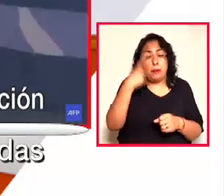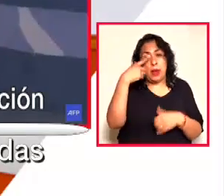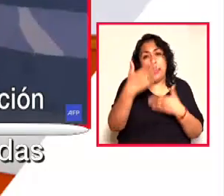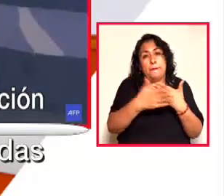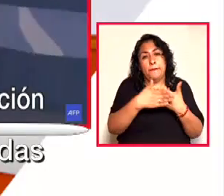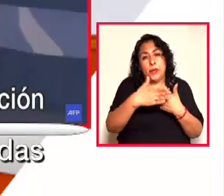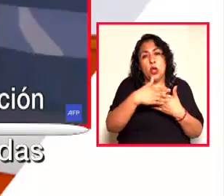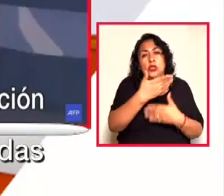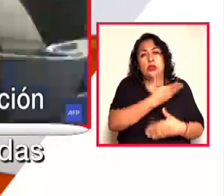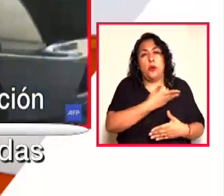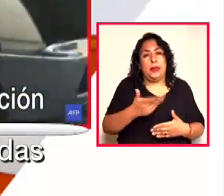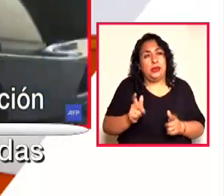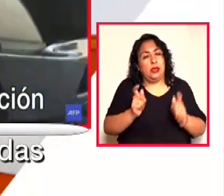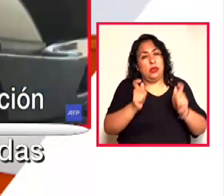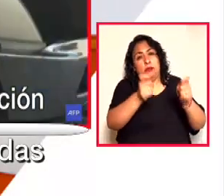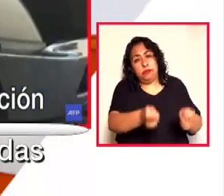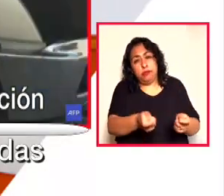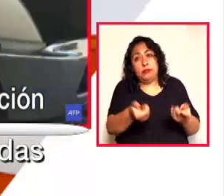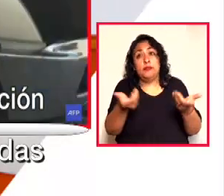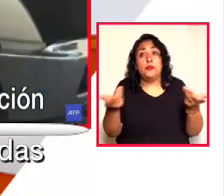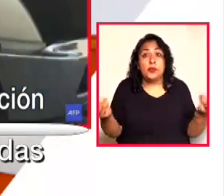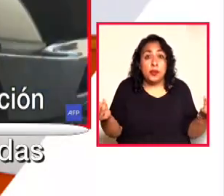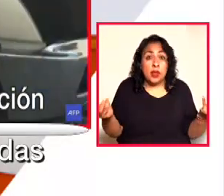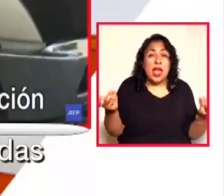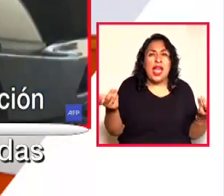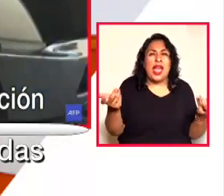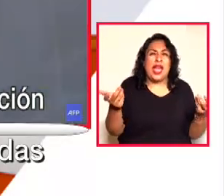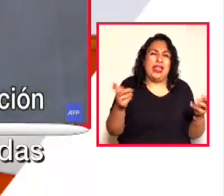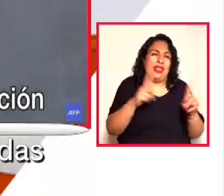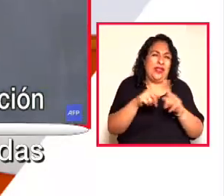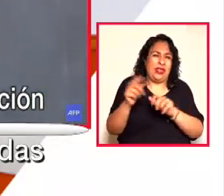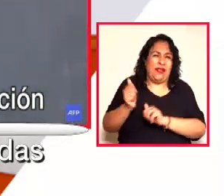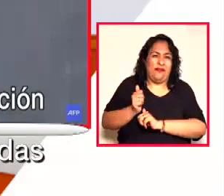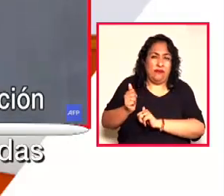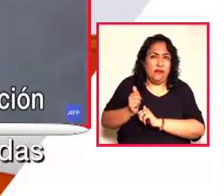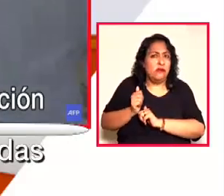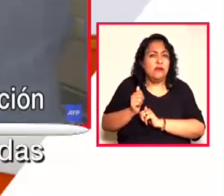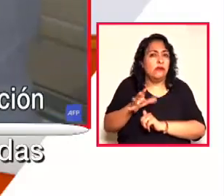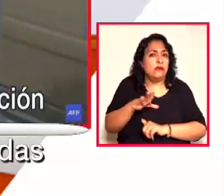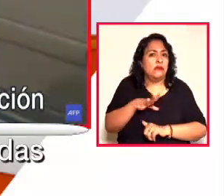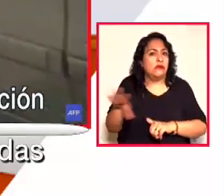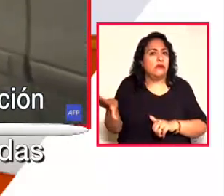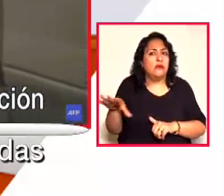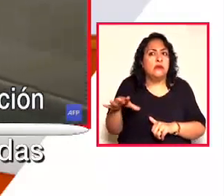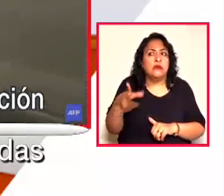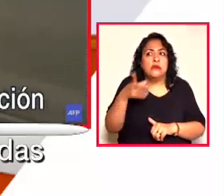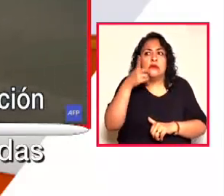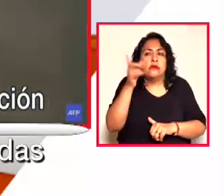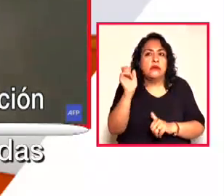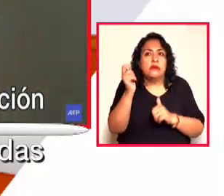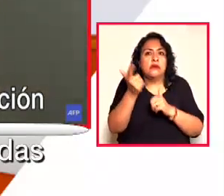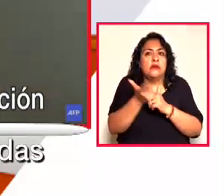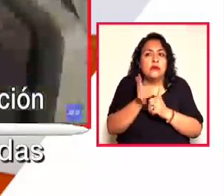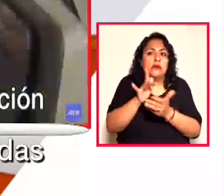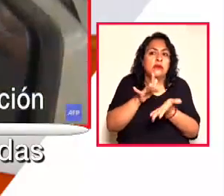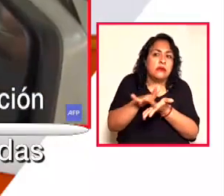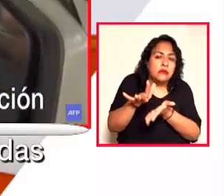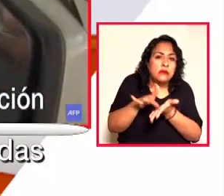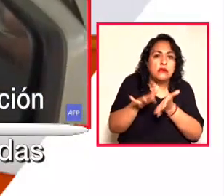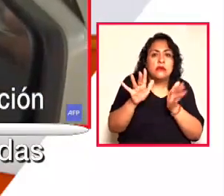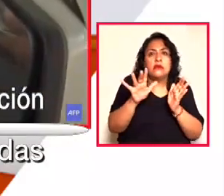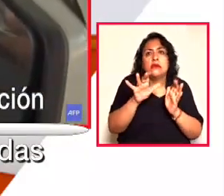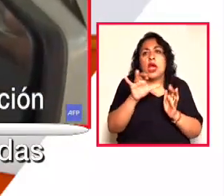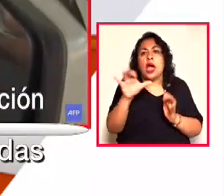periodo presidencial. Así es que las Fuerzas Armadas no han querido revelar ninguna simpatía ni por Lula